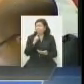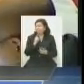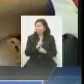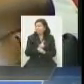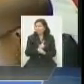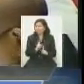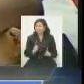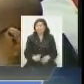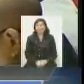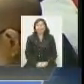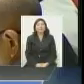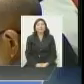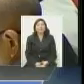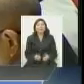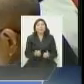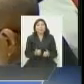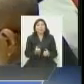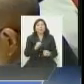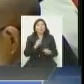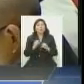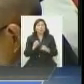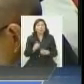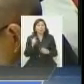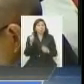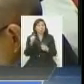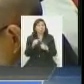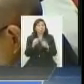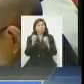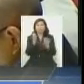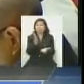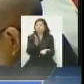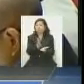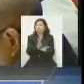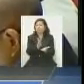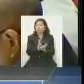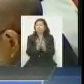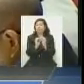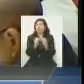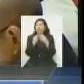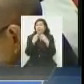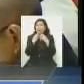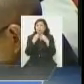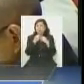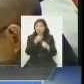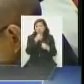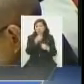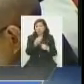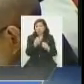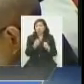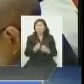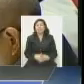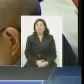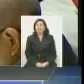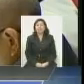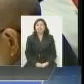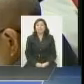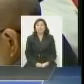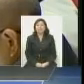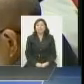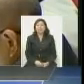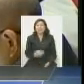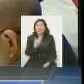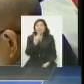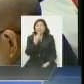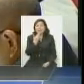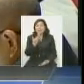engañemos y hay buenos medios de comunicación, objetivos imparciales que dan la noticia real como debe ser. ¿A